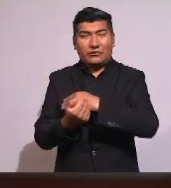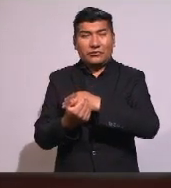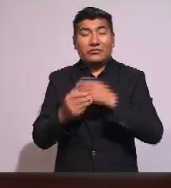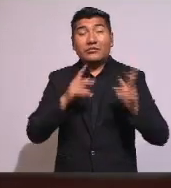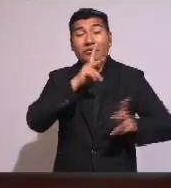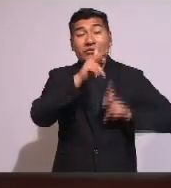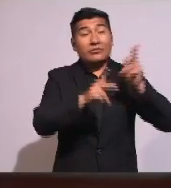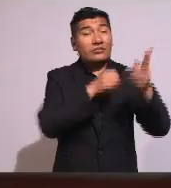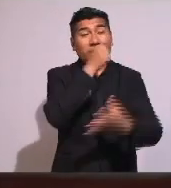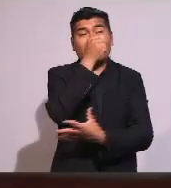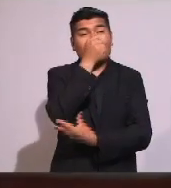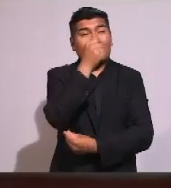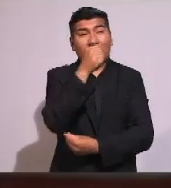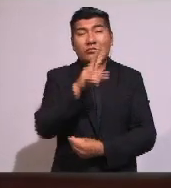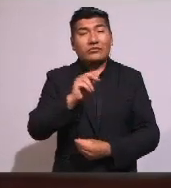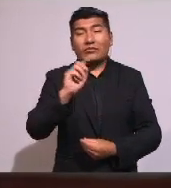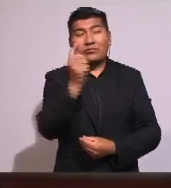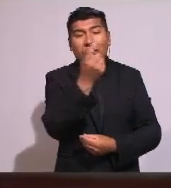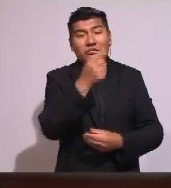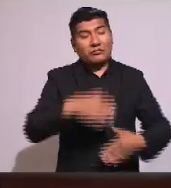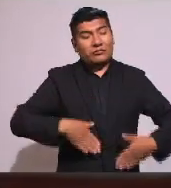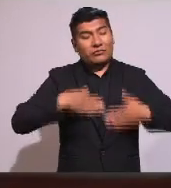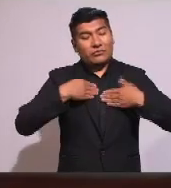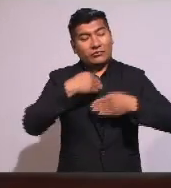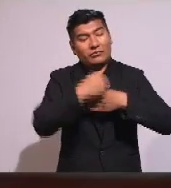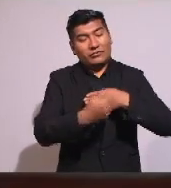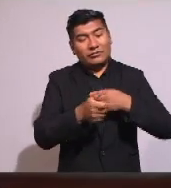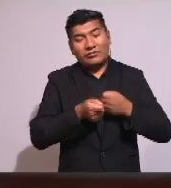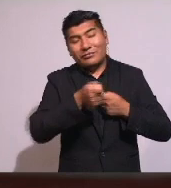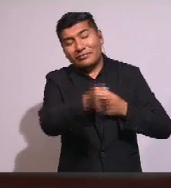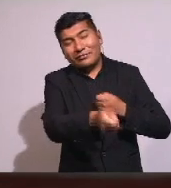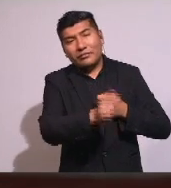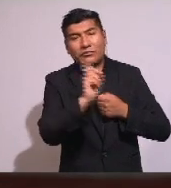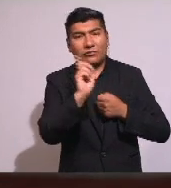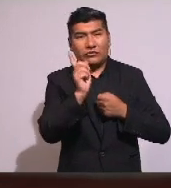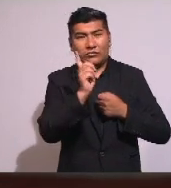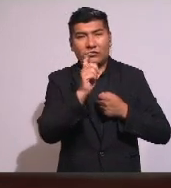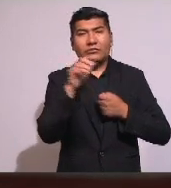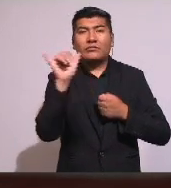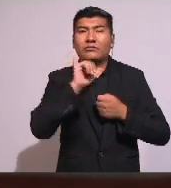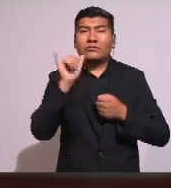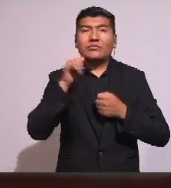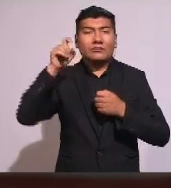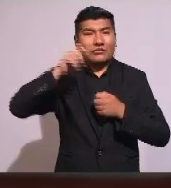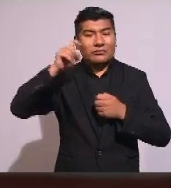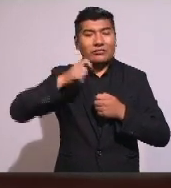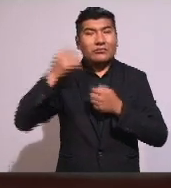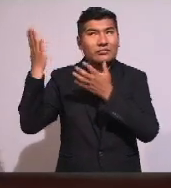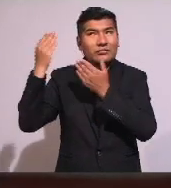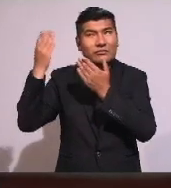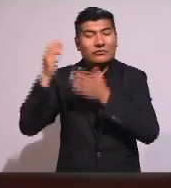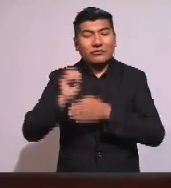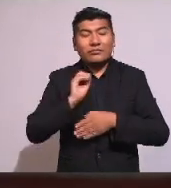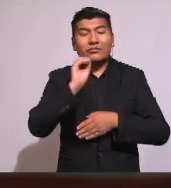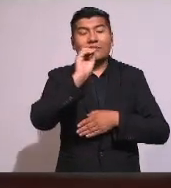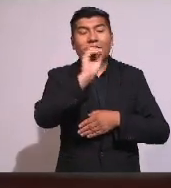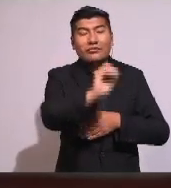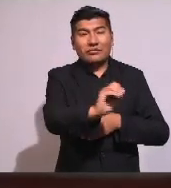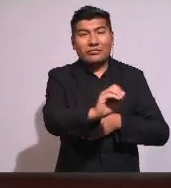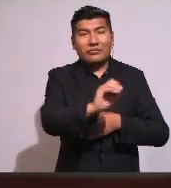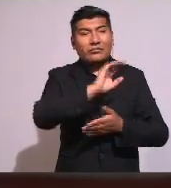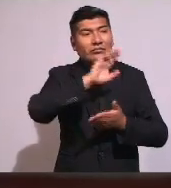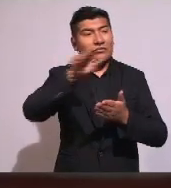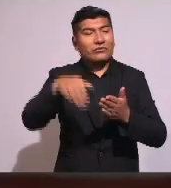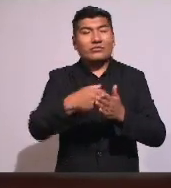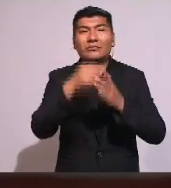pobre no solo vive de pan, sino también de esperanza, de toda palabra que sale